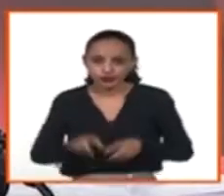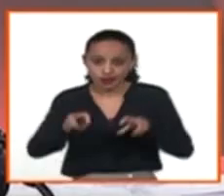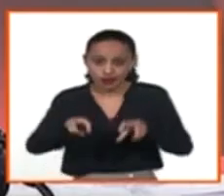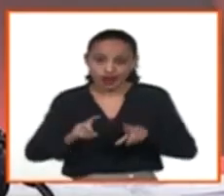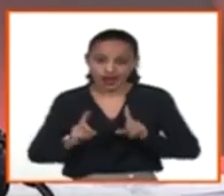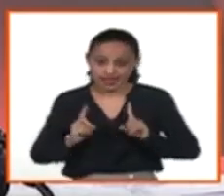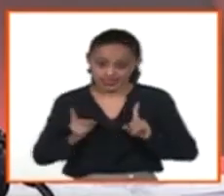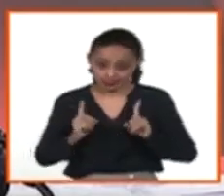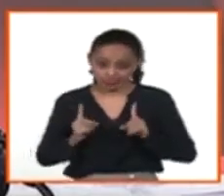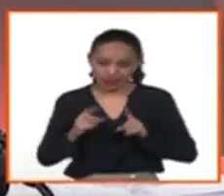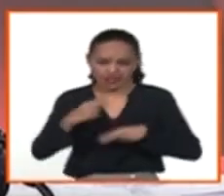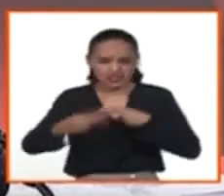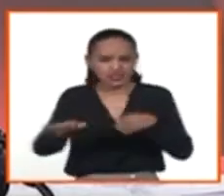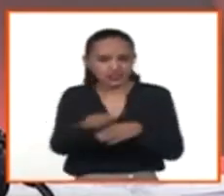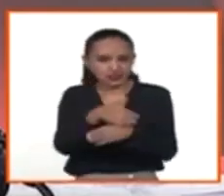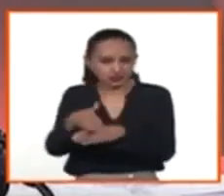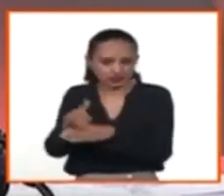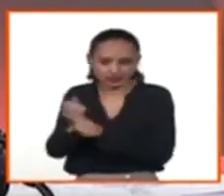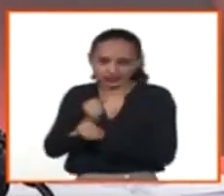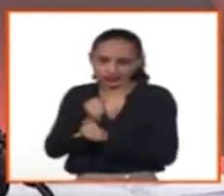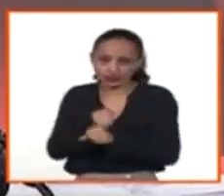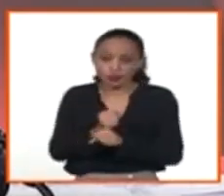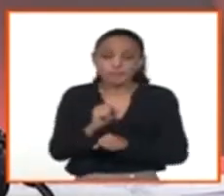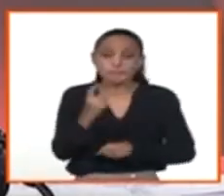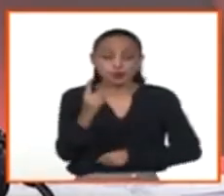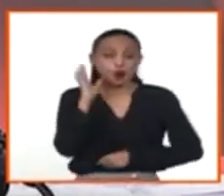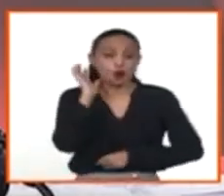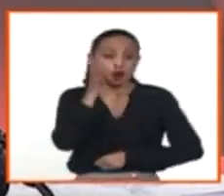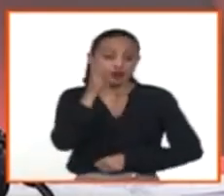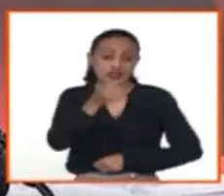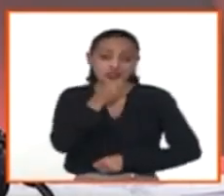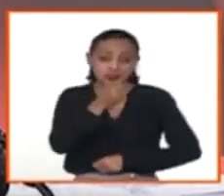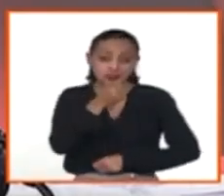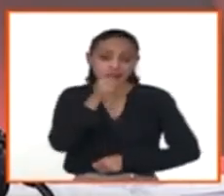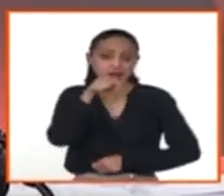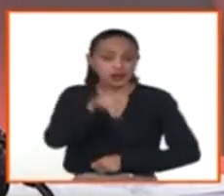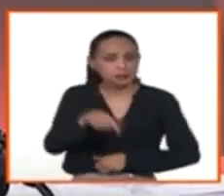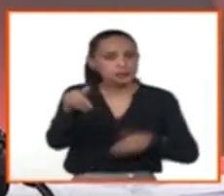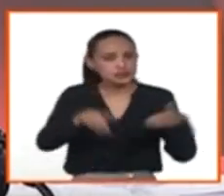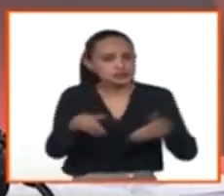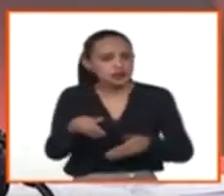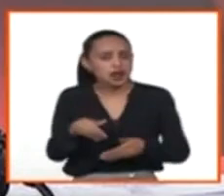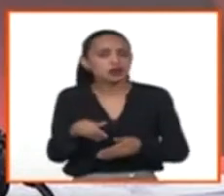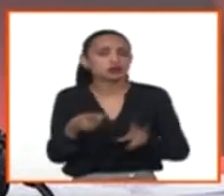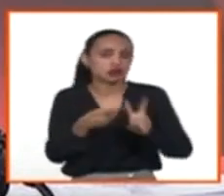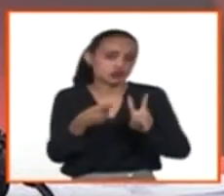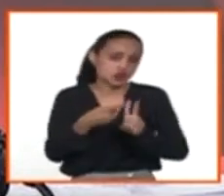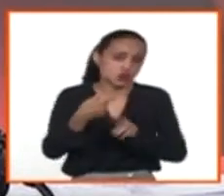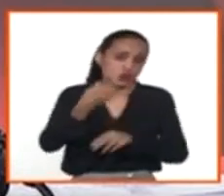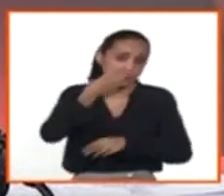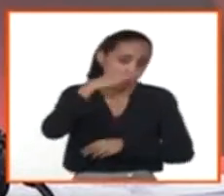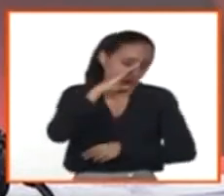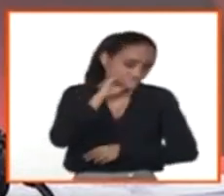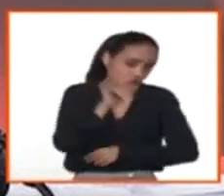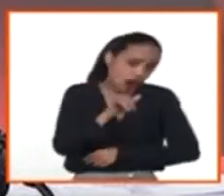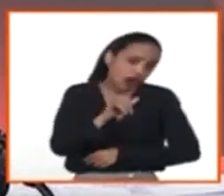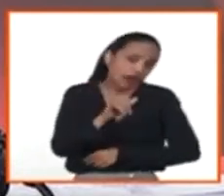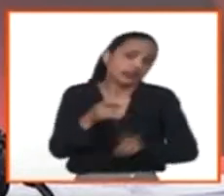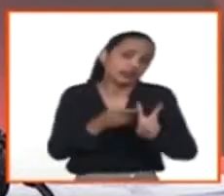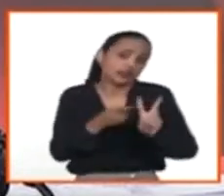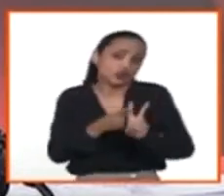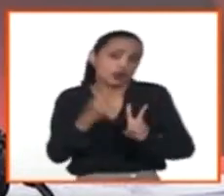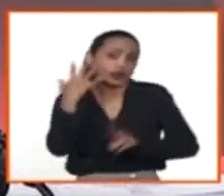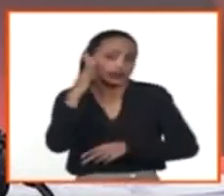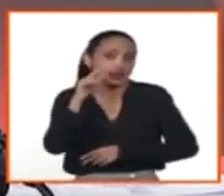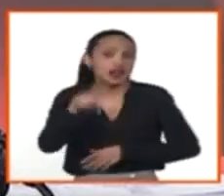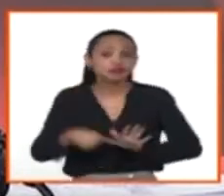sea, se hizo una conferencia de prensa donde participaron medios nacionales y medios extranjeros, donde se presentó este proyecto de ley, donde se